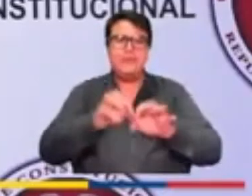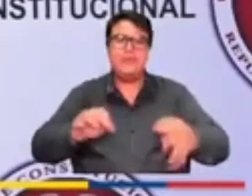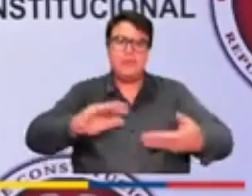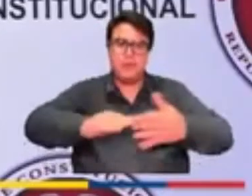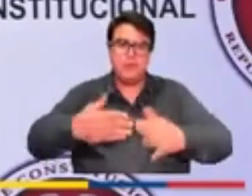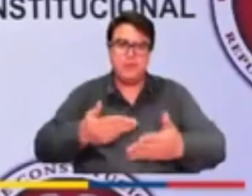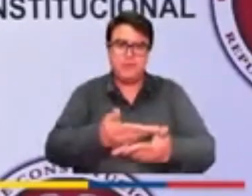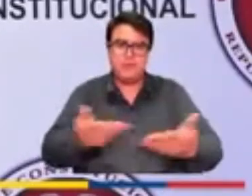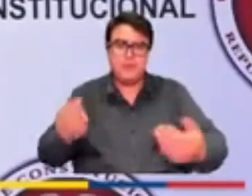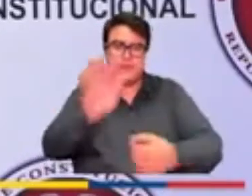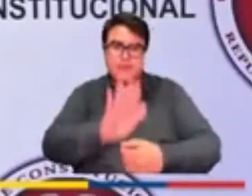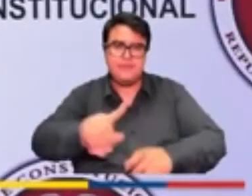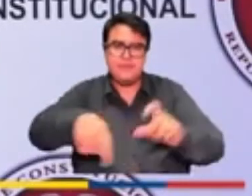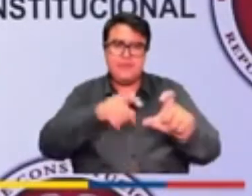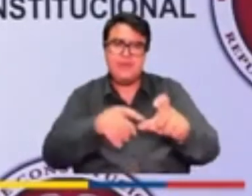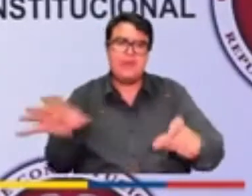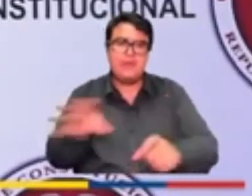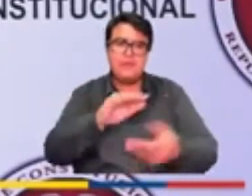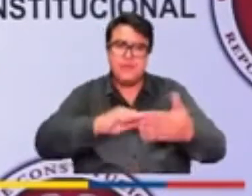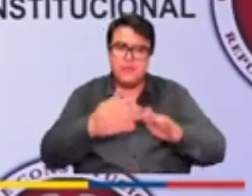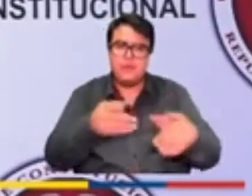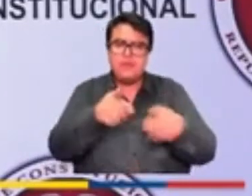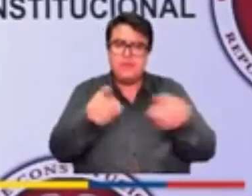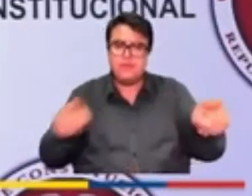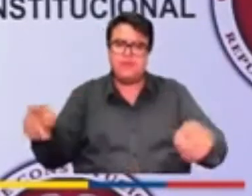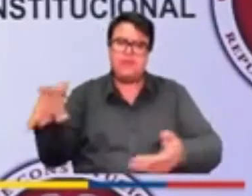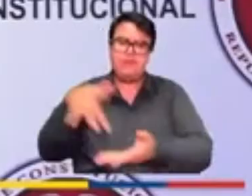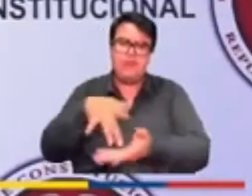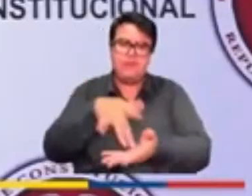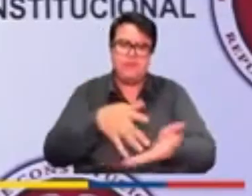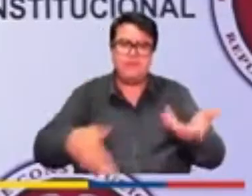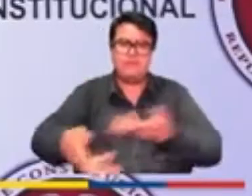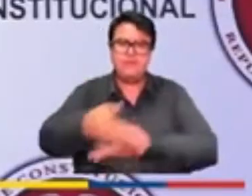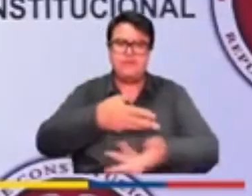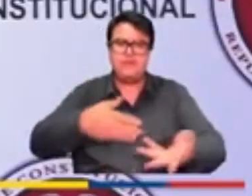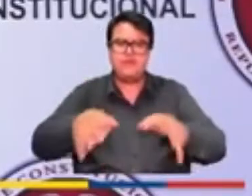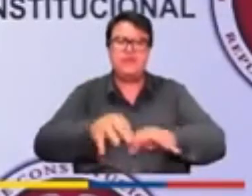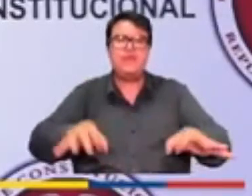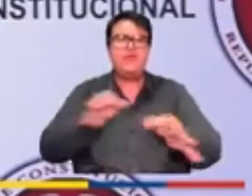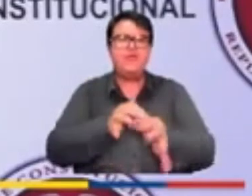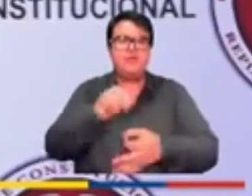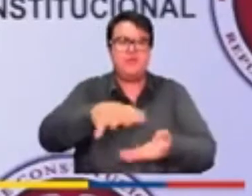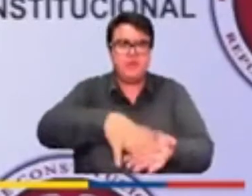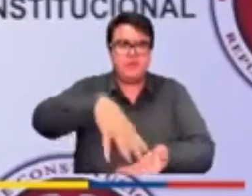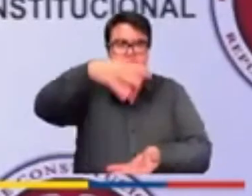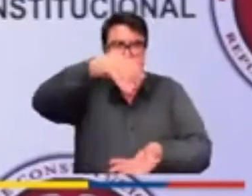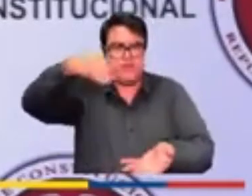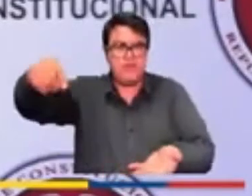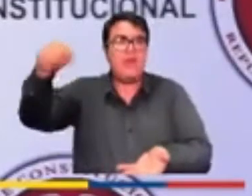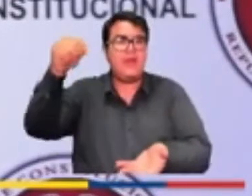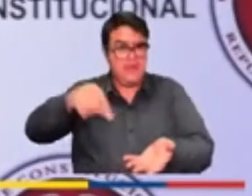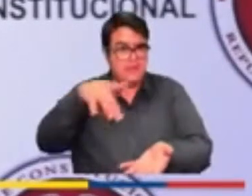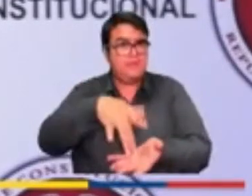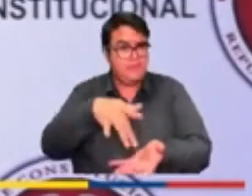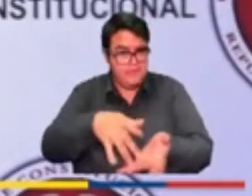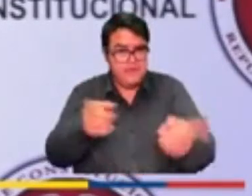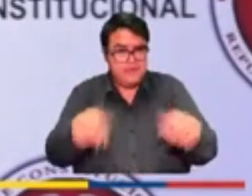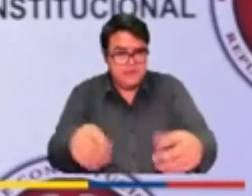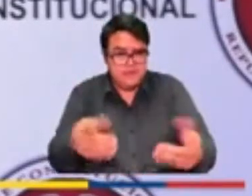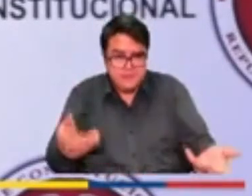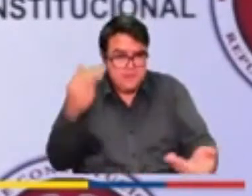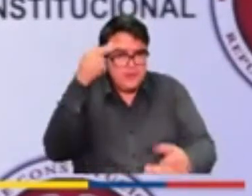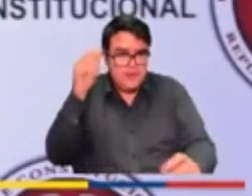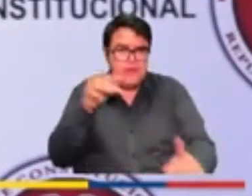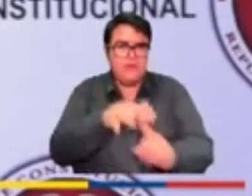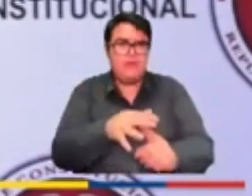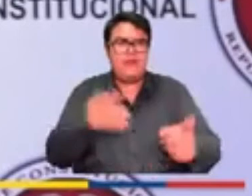en el departamento de La Guajira. Ahí estamos diciendo, por ejemplo, los pueblos de la sierra tienen que participar, porque se va a ver afectada el